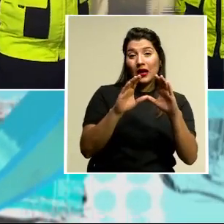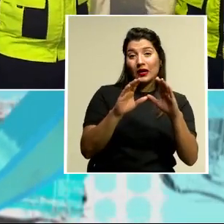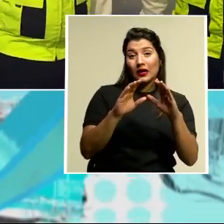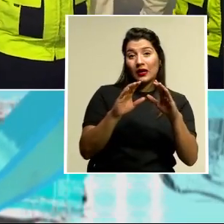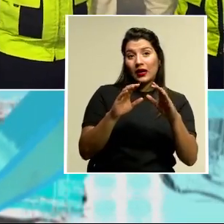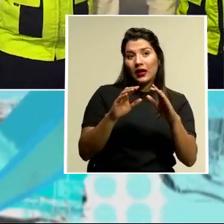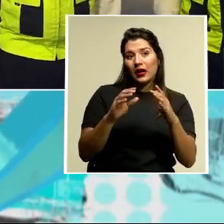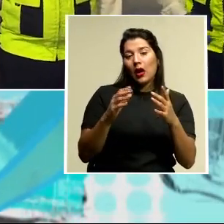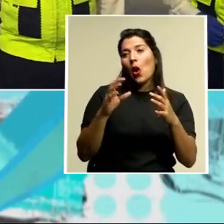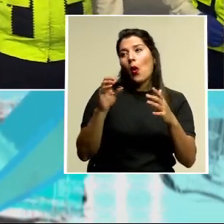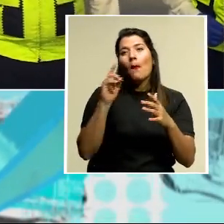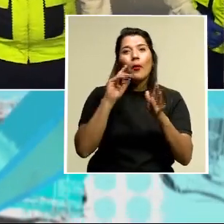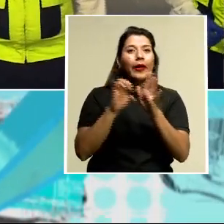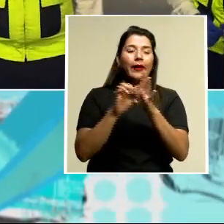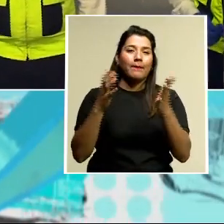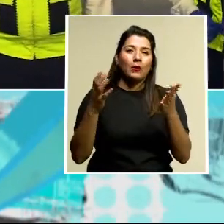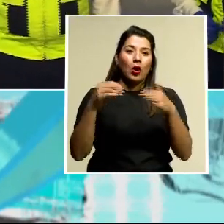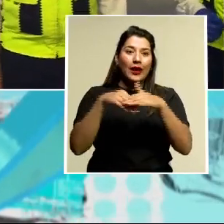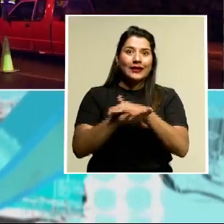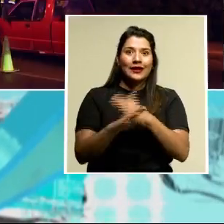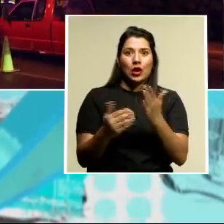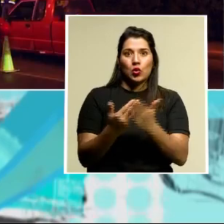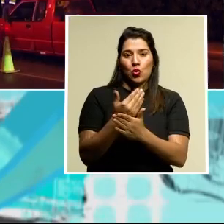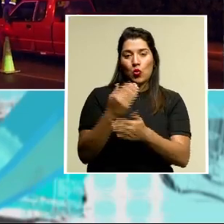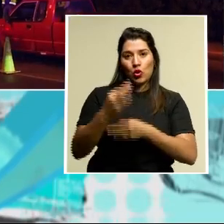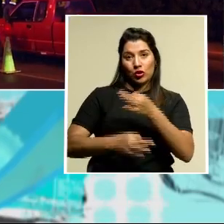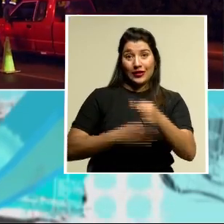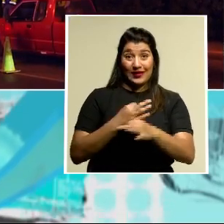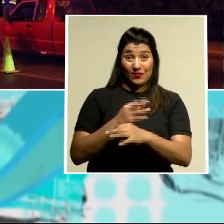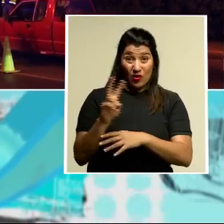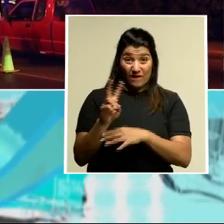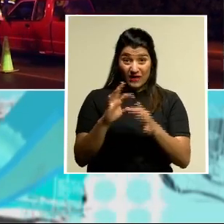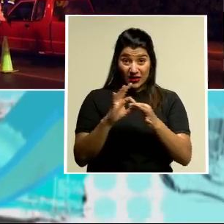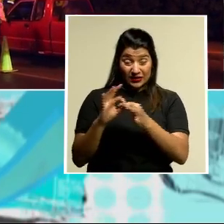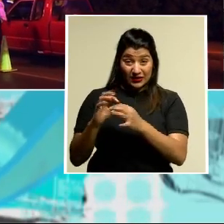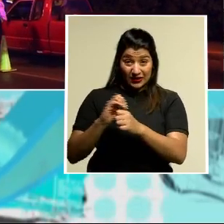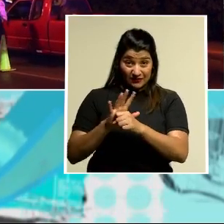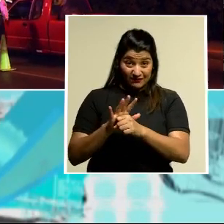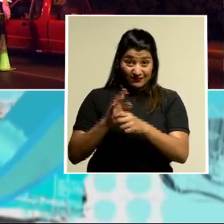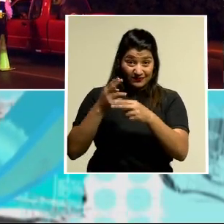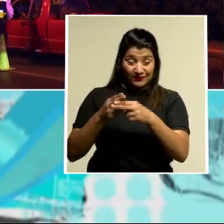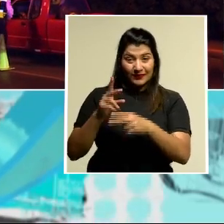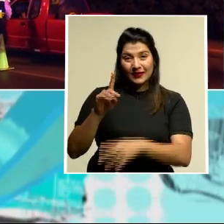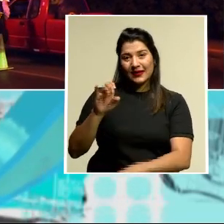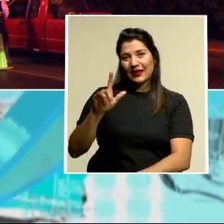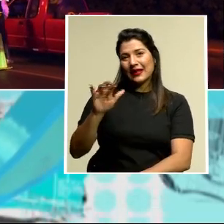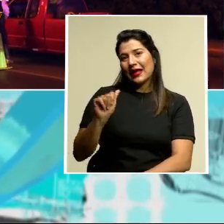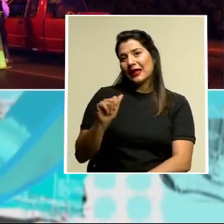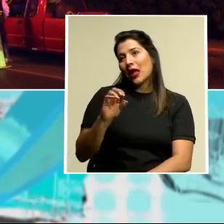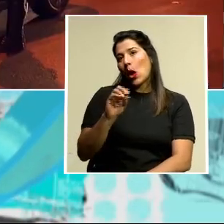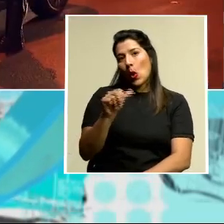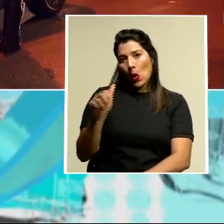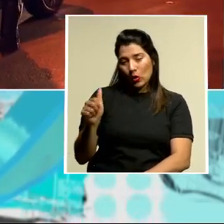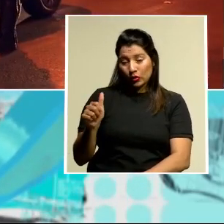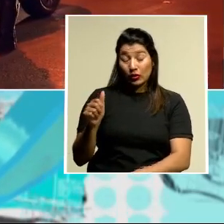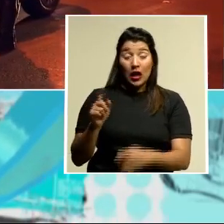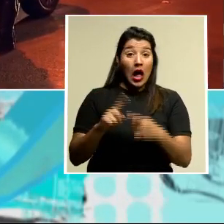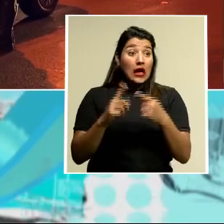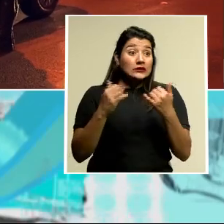disminuyendo. Obviamente, dependiendo de cómo sea la reacción de las personas o de nosotros ante